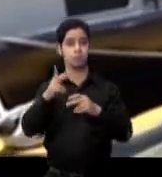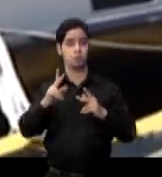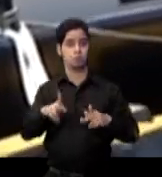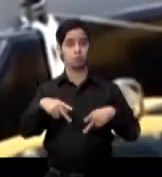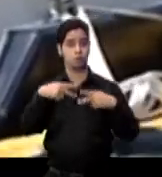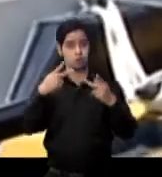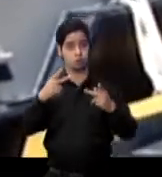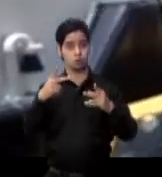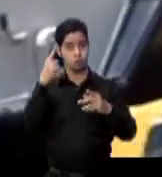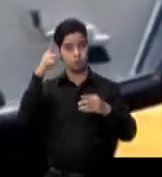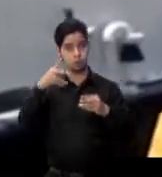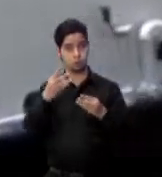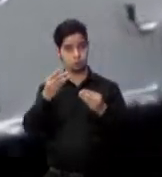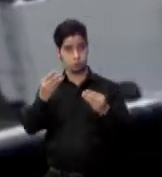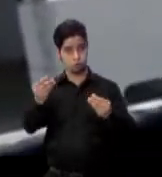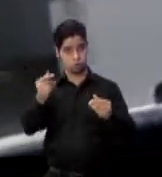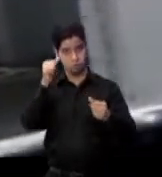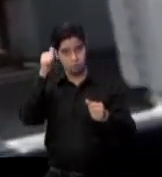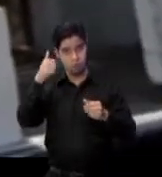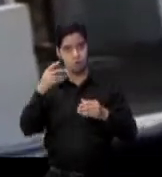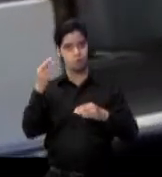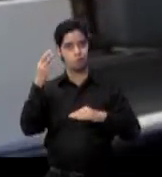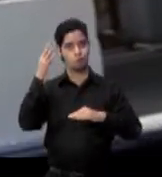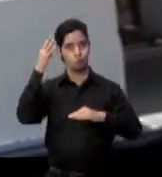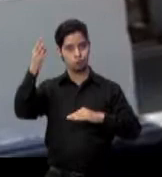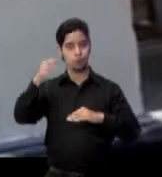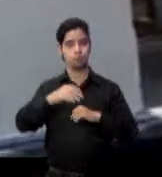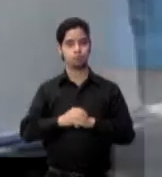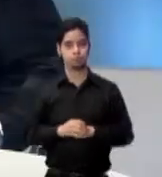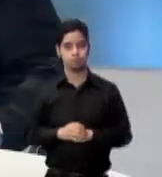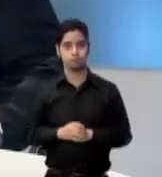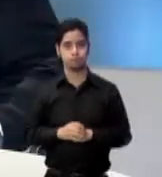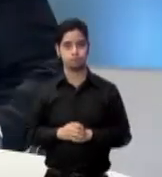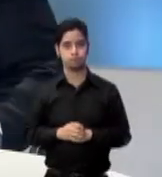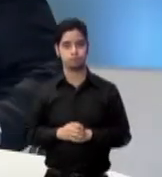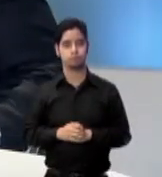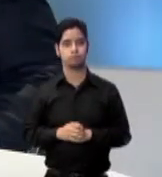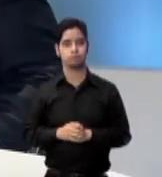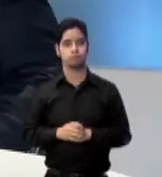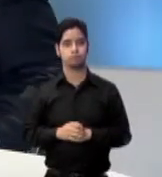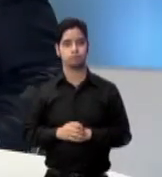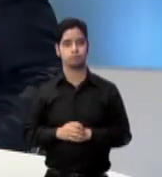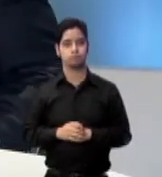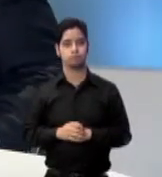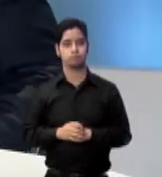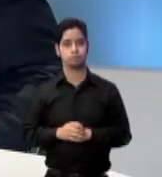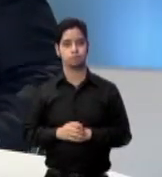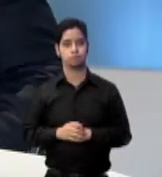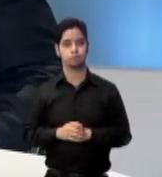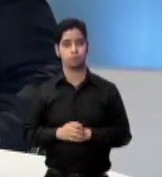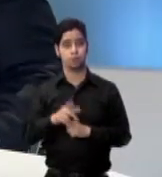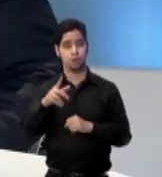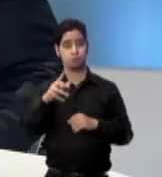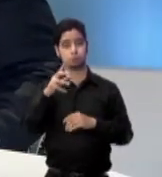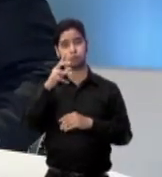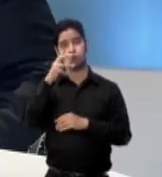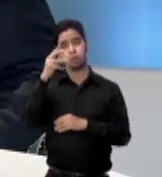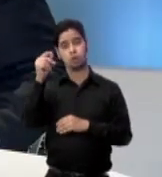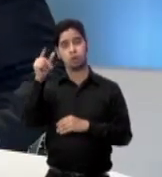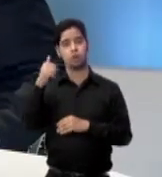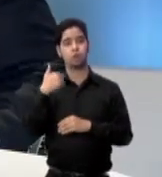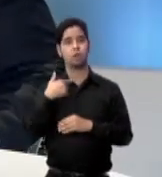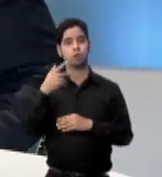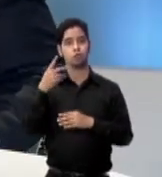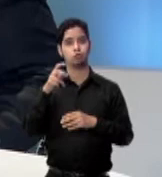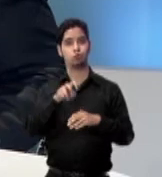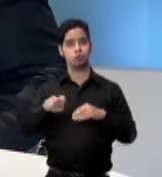Ejecutivo para soluciones permanentes a la situación de Vieques y Culebra. En otros temas, la compañía de turismo anunció hoy la apertura del nuevo Guest House